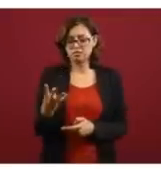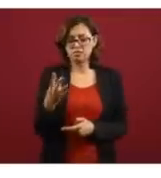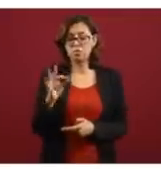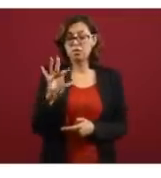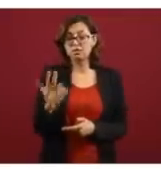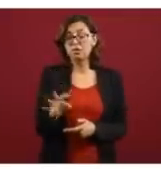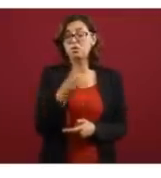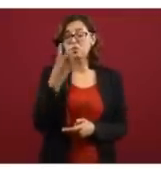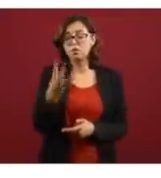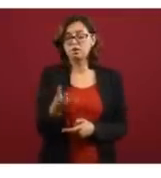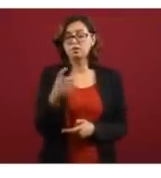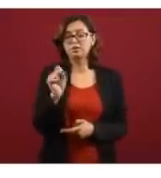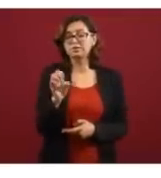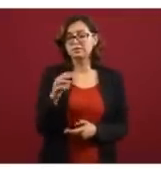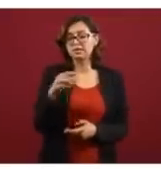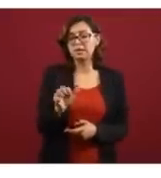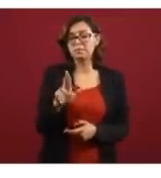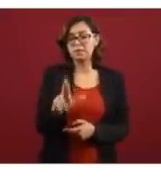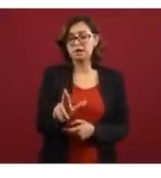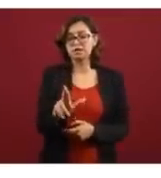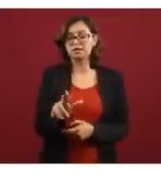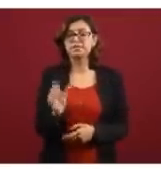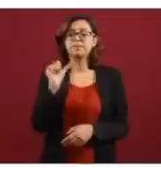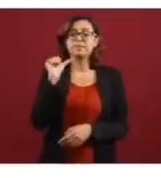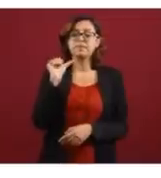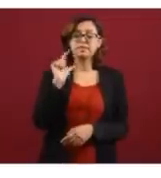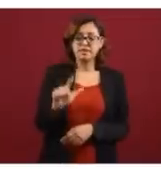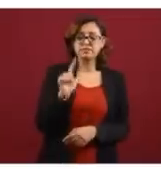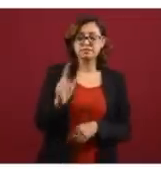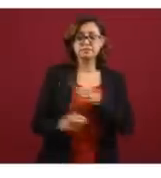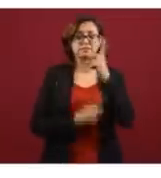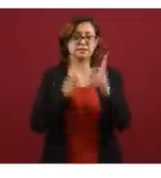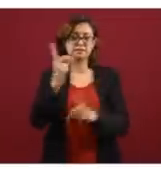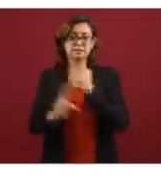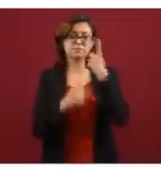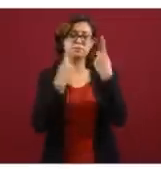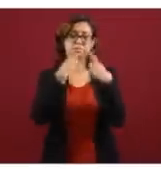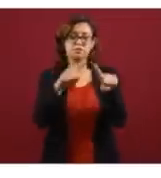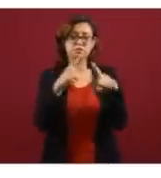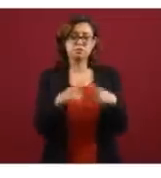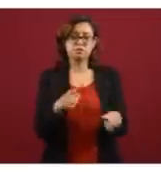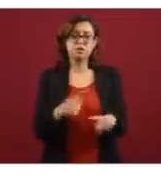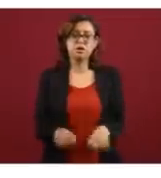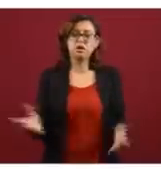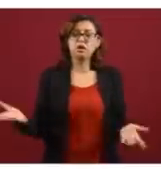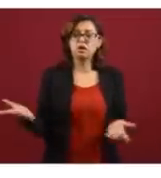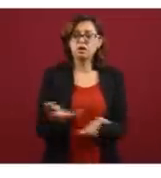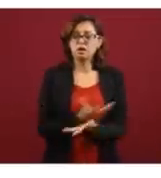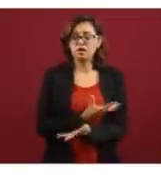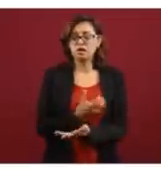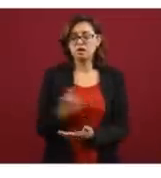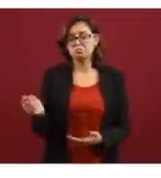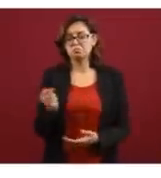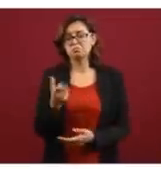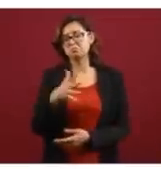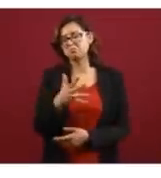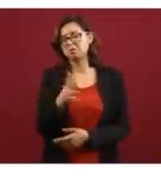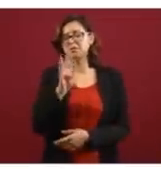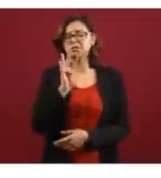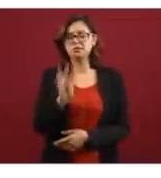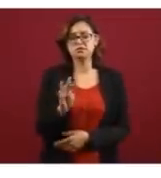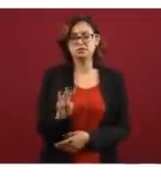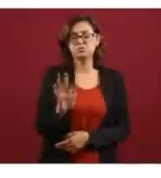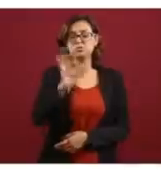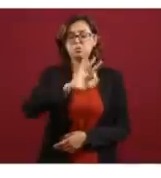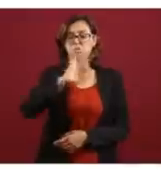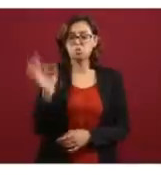44 de la Secretaría de Marina, en 17 disciplinas, de los cuales se obtuvieron, más o menos es un